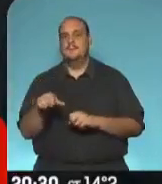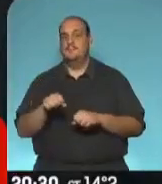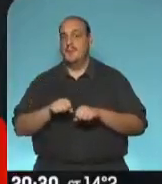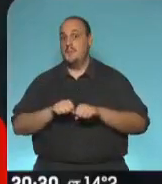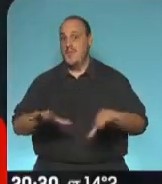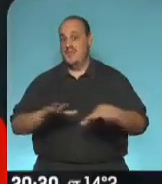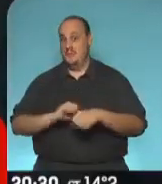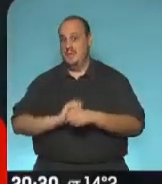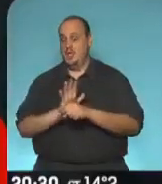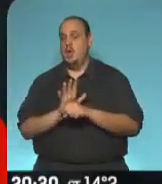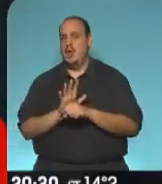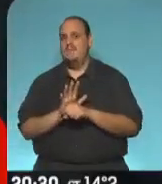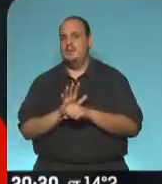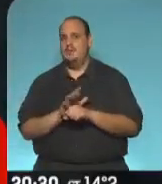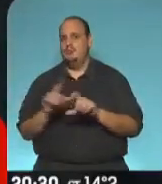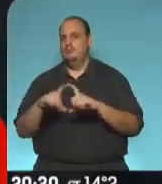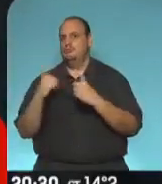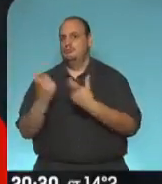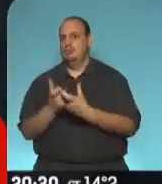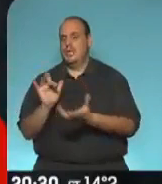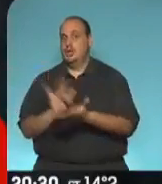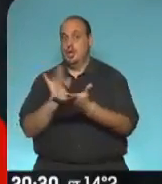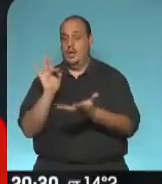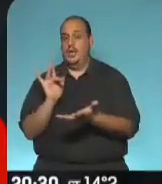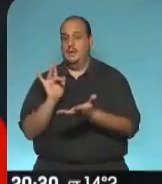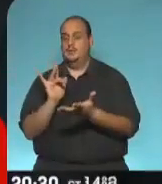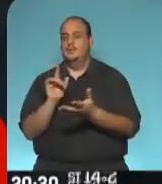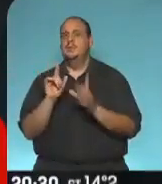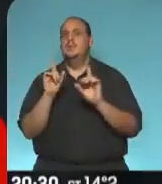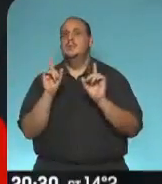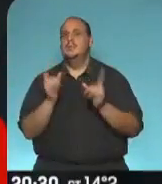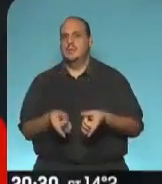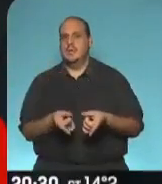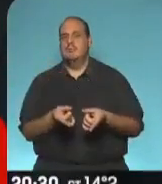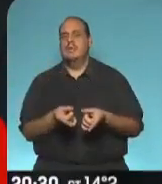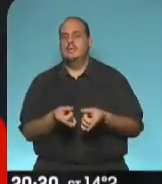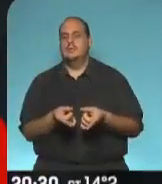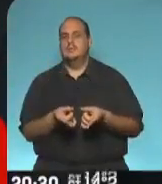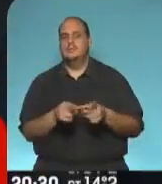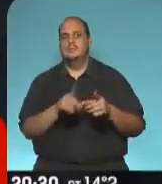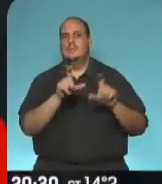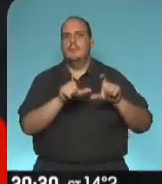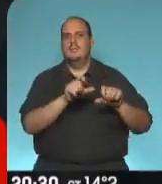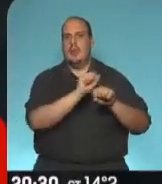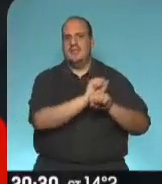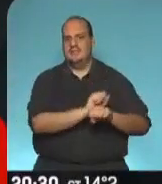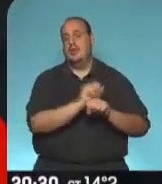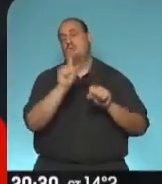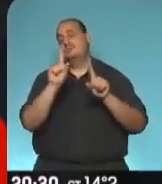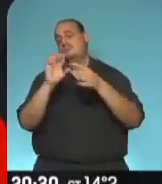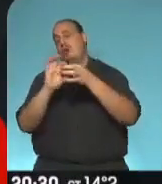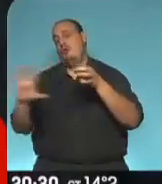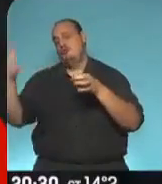pandemia del coronavirus genera en la sociedad toda, y ante el efecto que ha provocado en los lugares en contexto de encierro en Europa, en